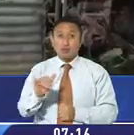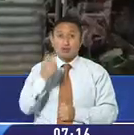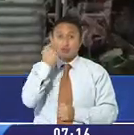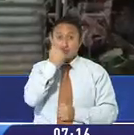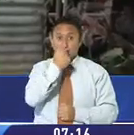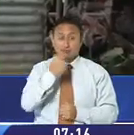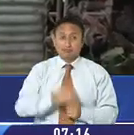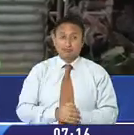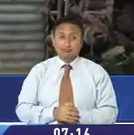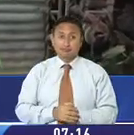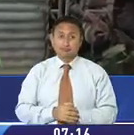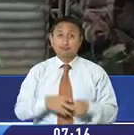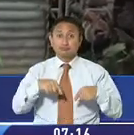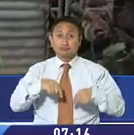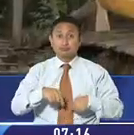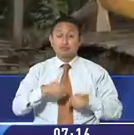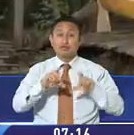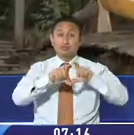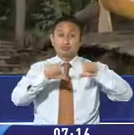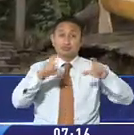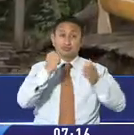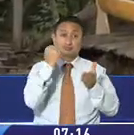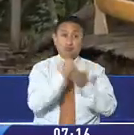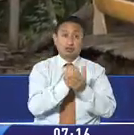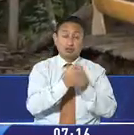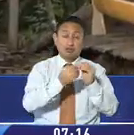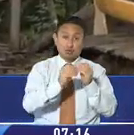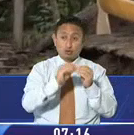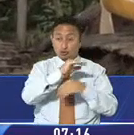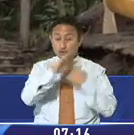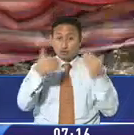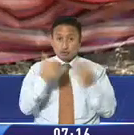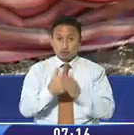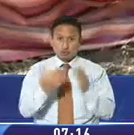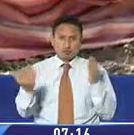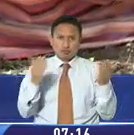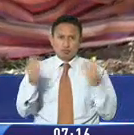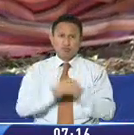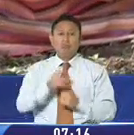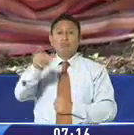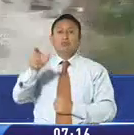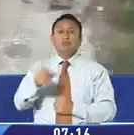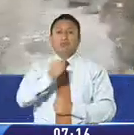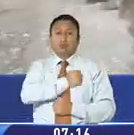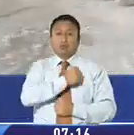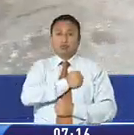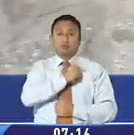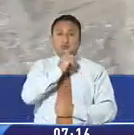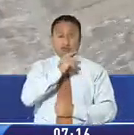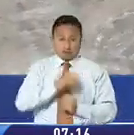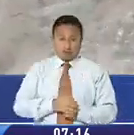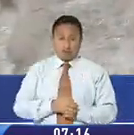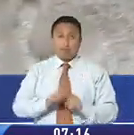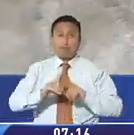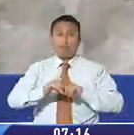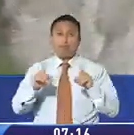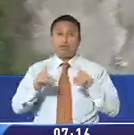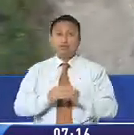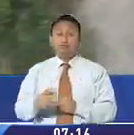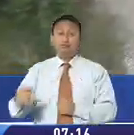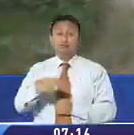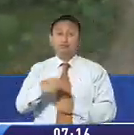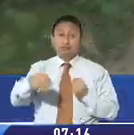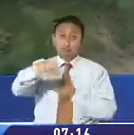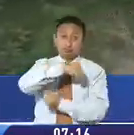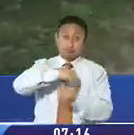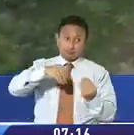que se están cotejando las placas, números de motor y chasis de la maquinaria para dar con sus propietarios. Sin embargo, la intención es que no retorne a